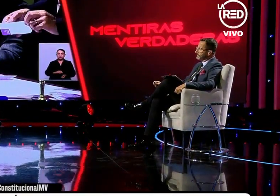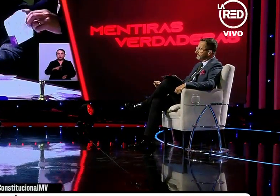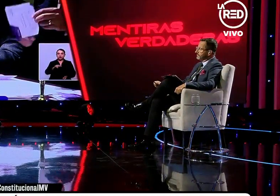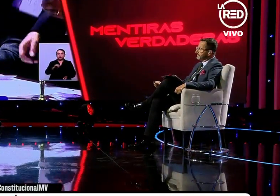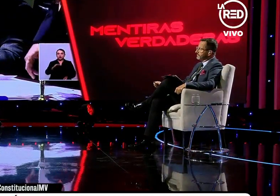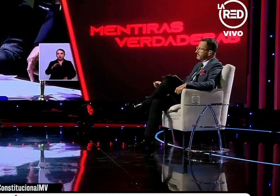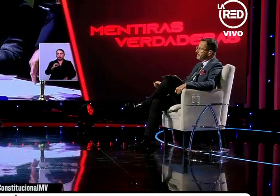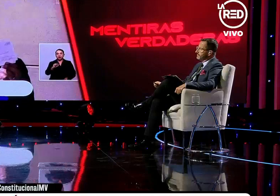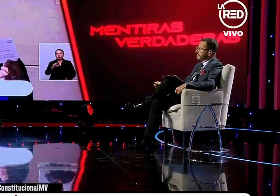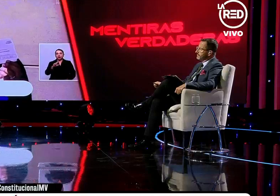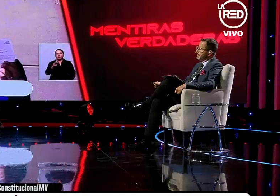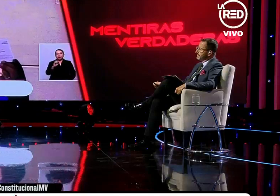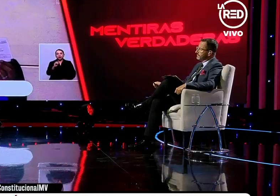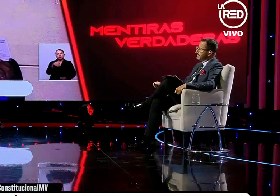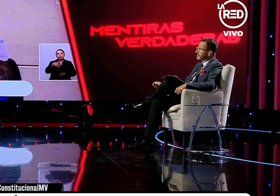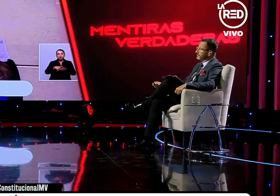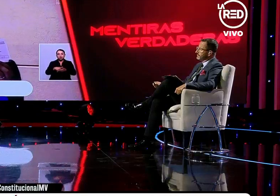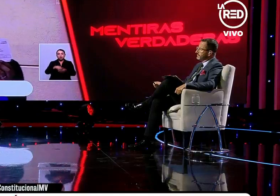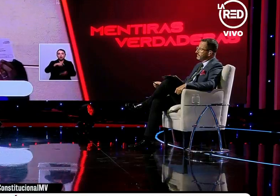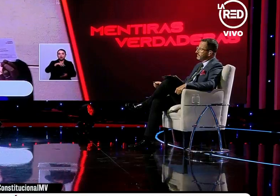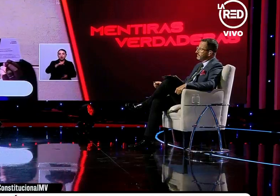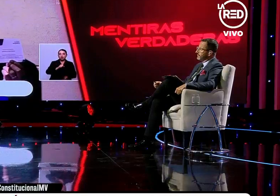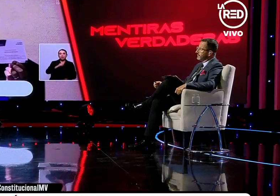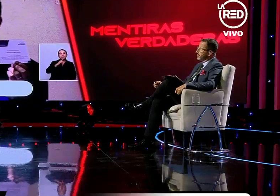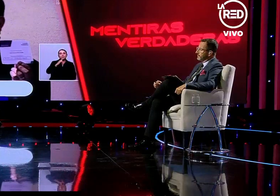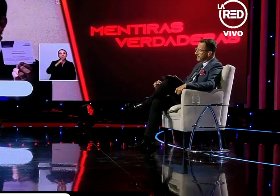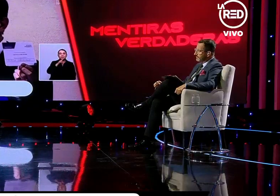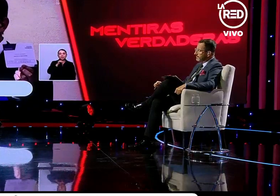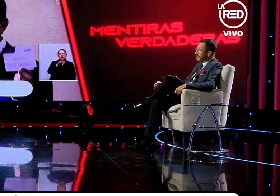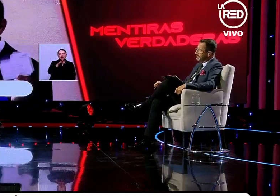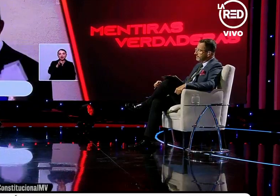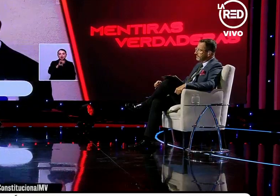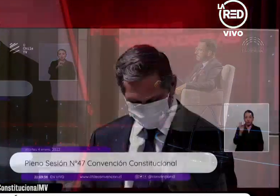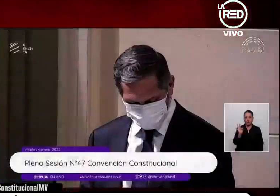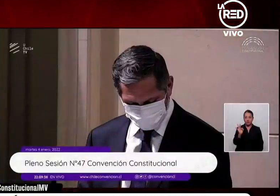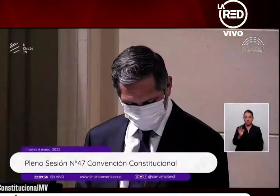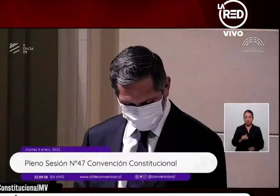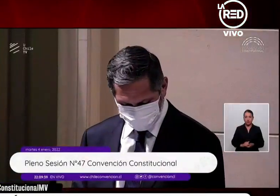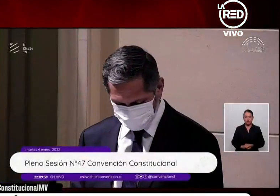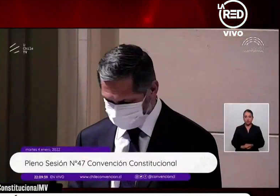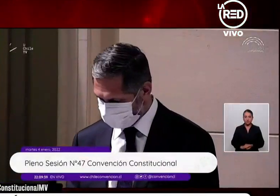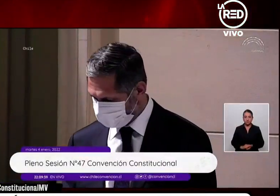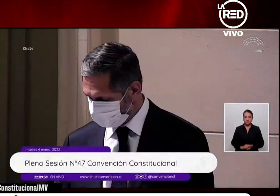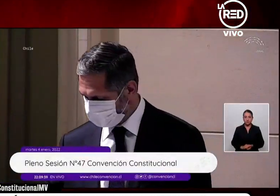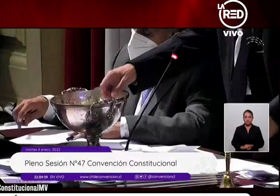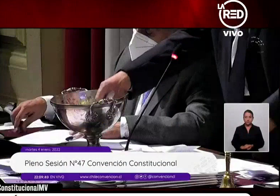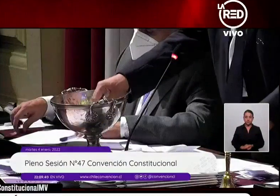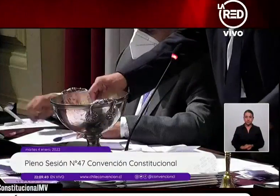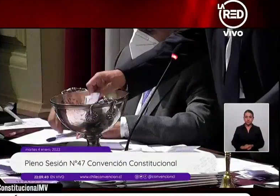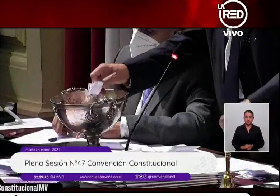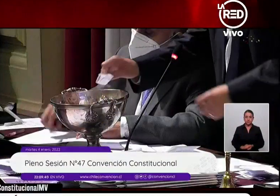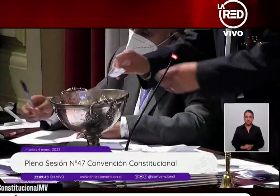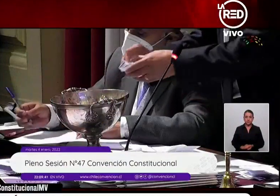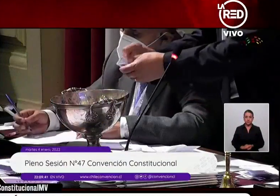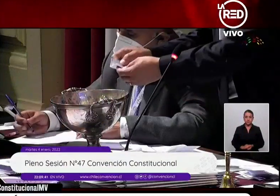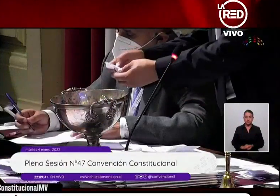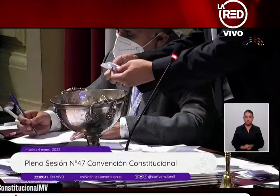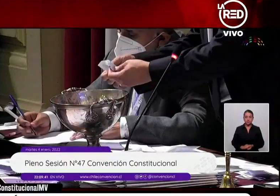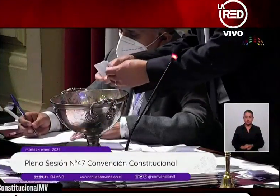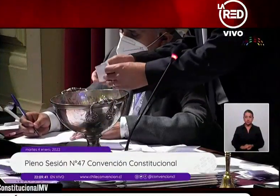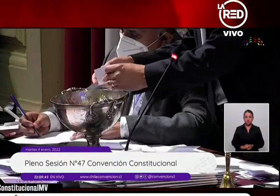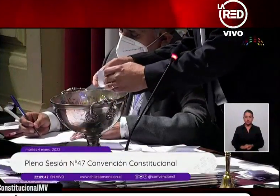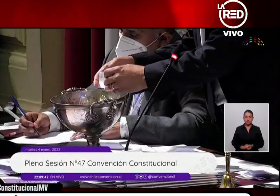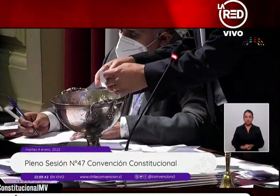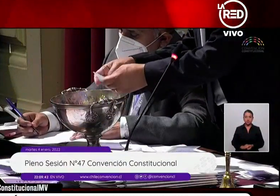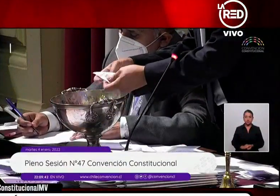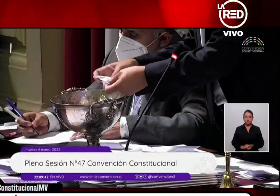desde temprano, ¿no es cierto?, que Ramona Reyes tenía una serie de dificultades, probablemente no constitutivas de delito, claro, pero que en